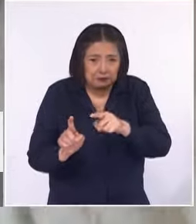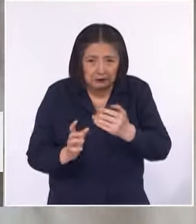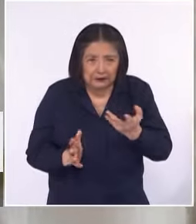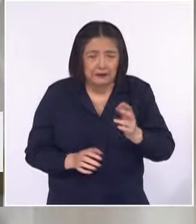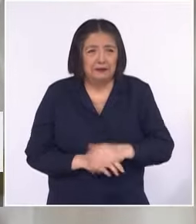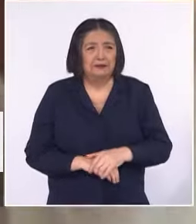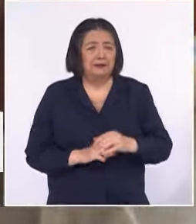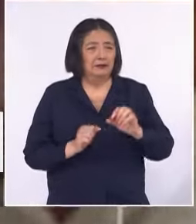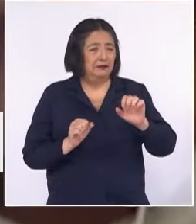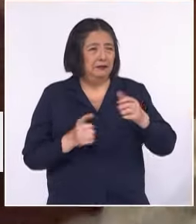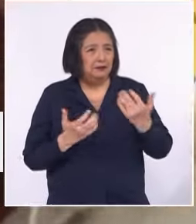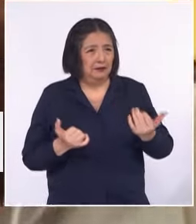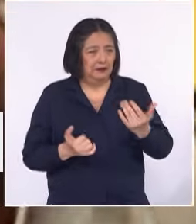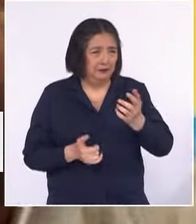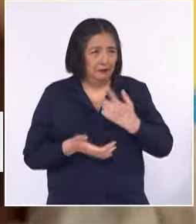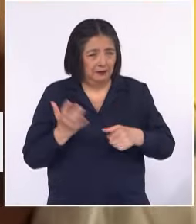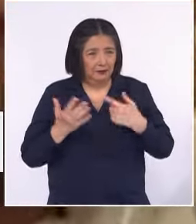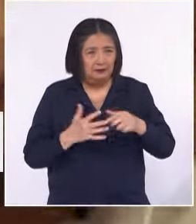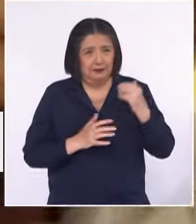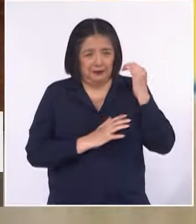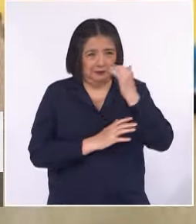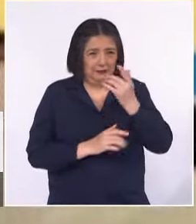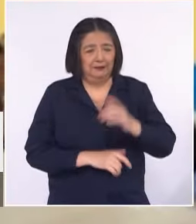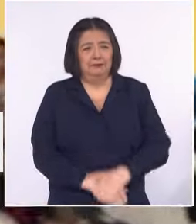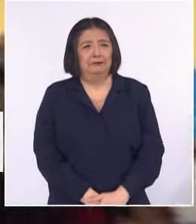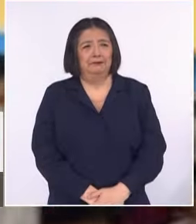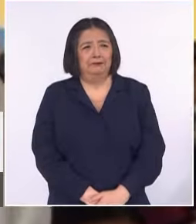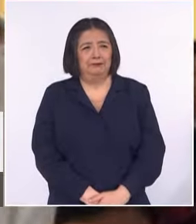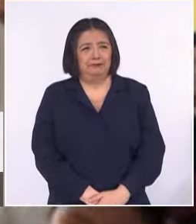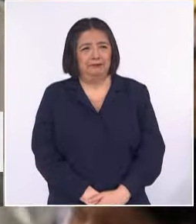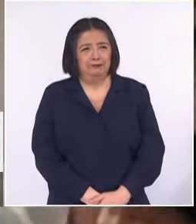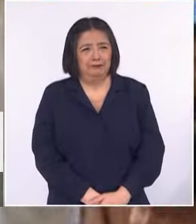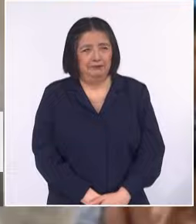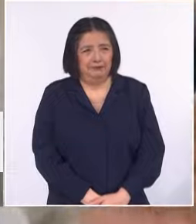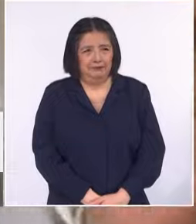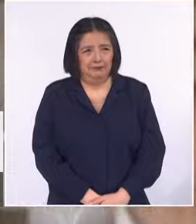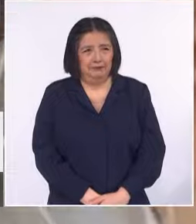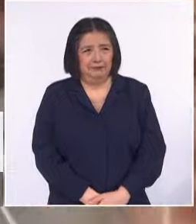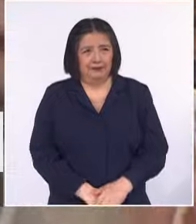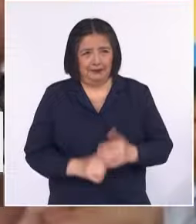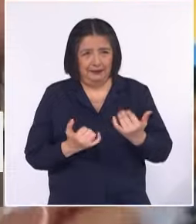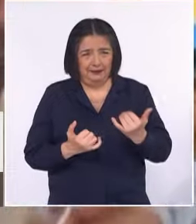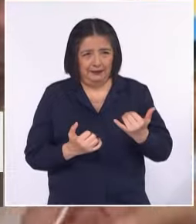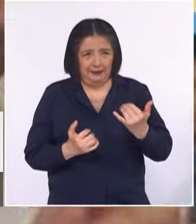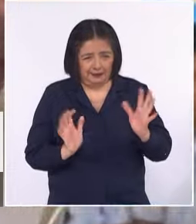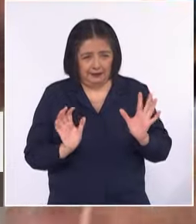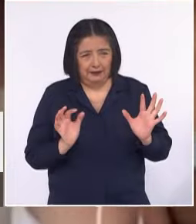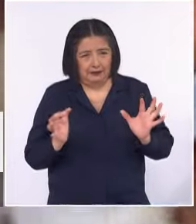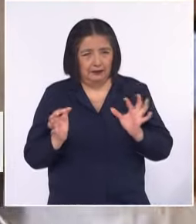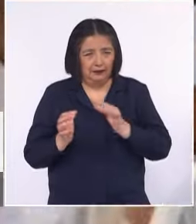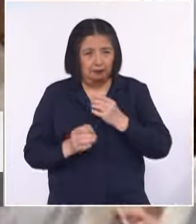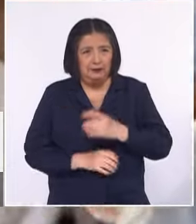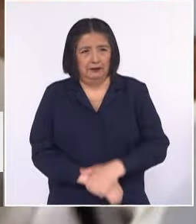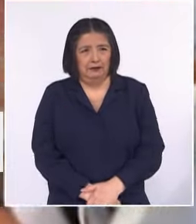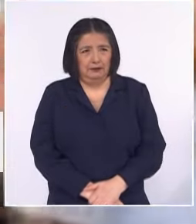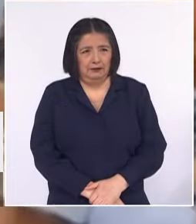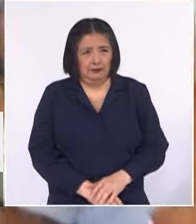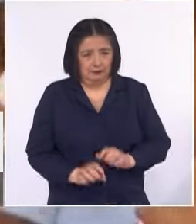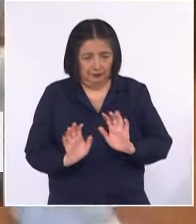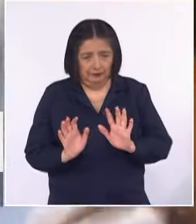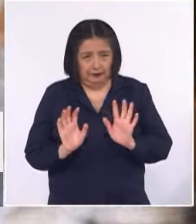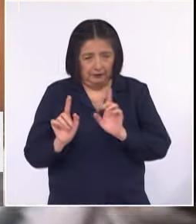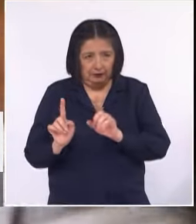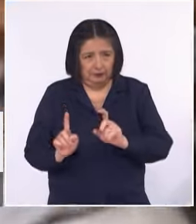alguito a propósito ahora que Briana, se ha visto en Briana. Pantalla grande? Sí, a ver, acá te enlazo con Briana. Briana, te quiero hacer